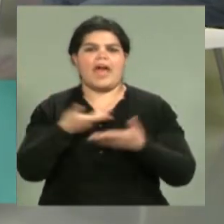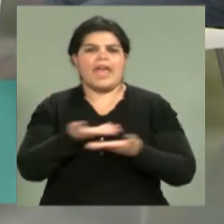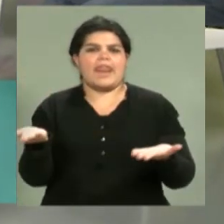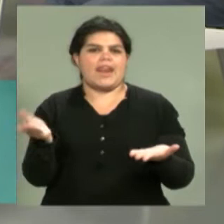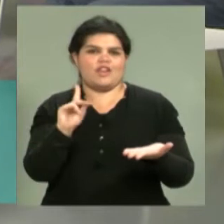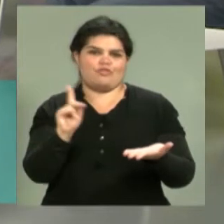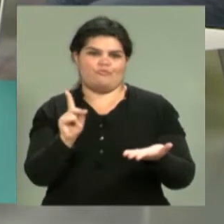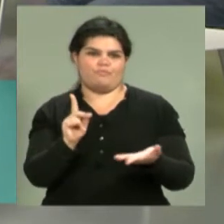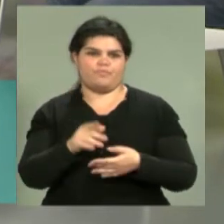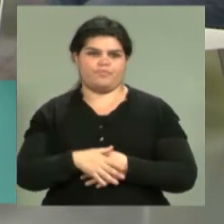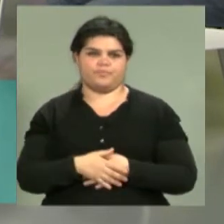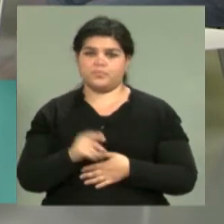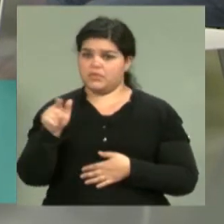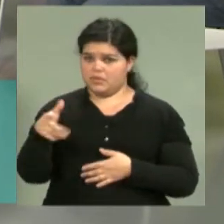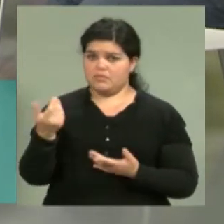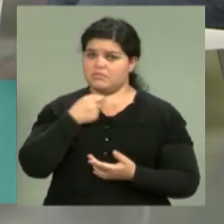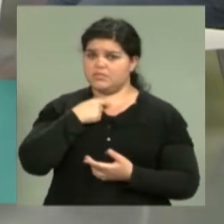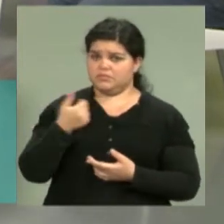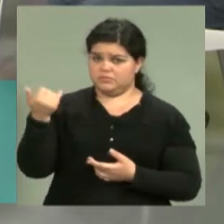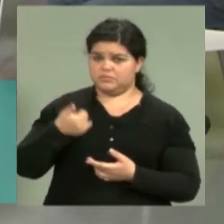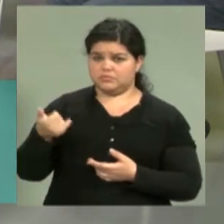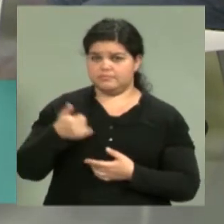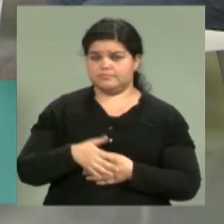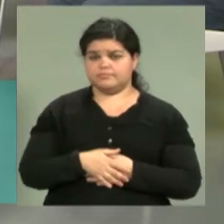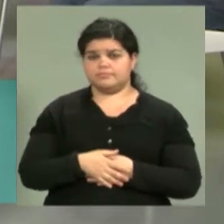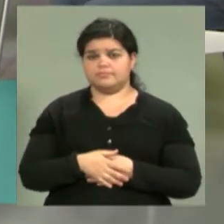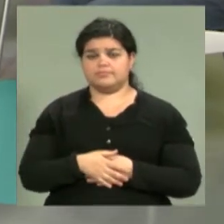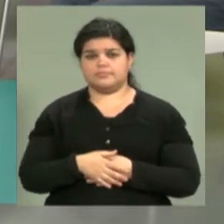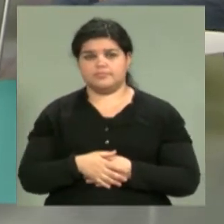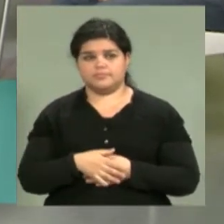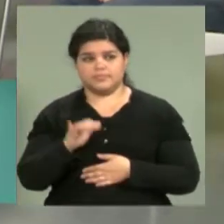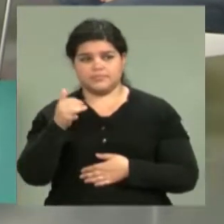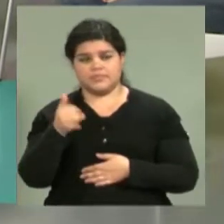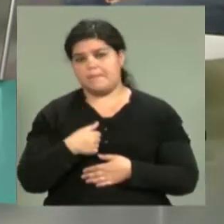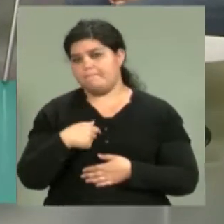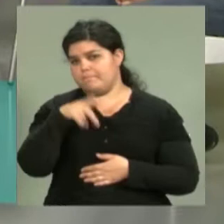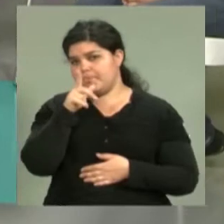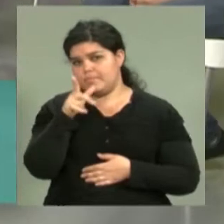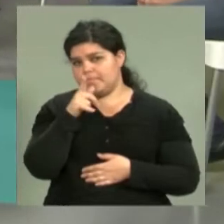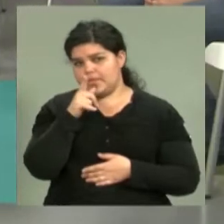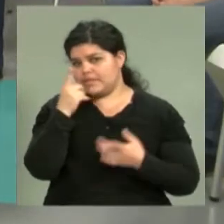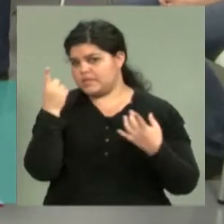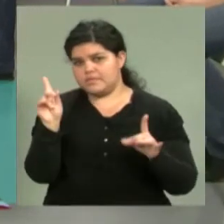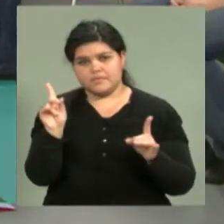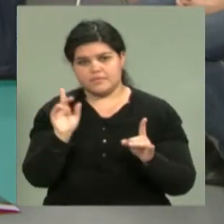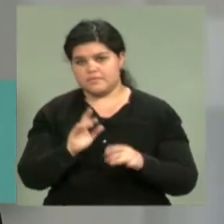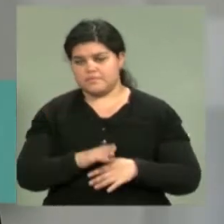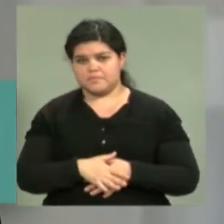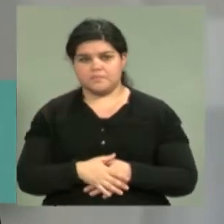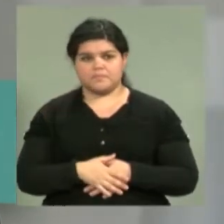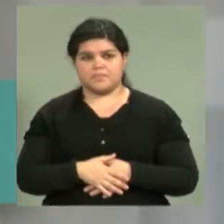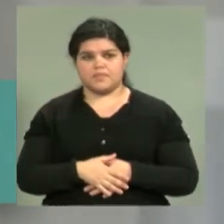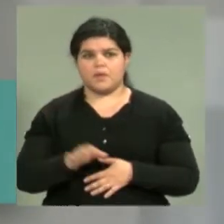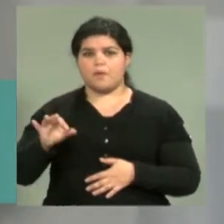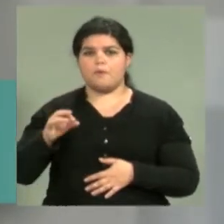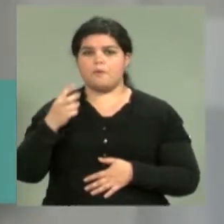Bien. Franco, ¿te animás? Sí. Para mí es más práctico. En realidad yo creo que si bien vida para